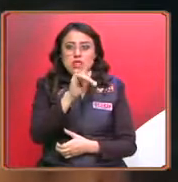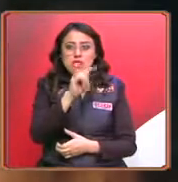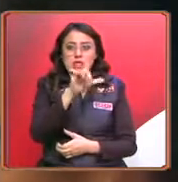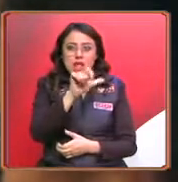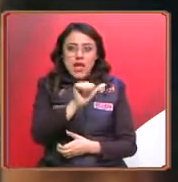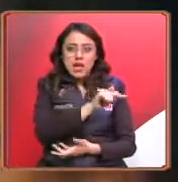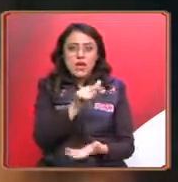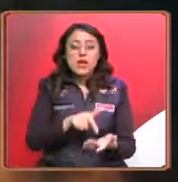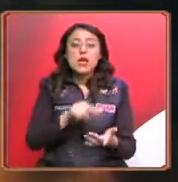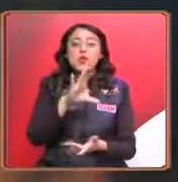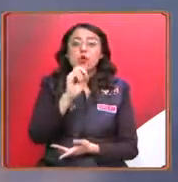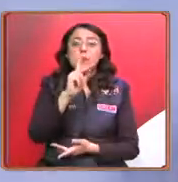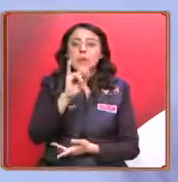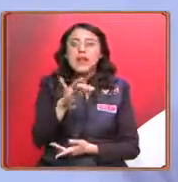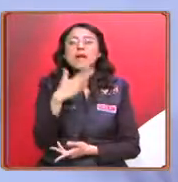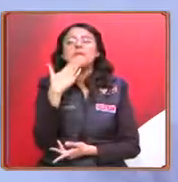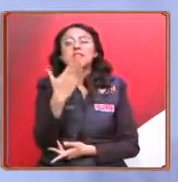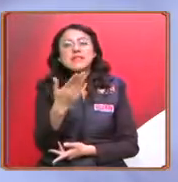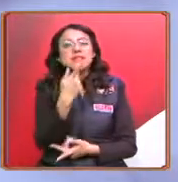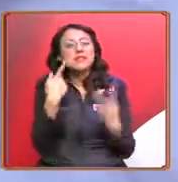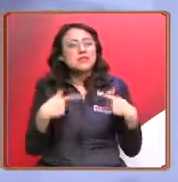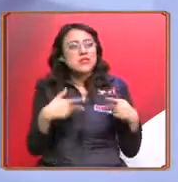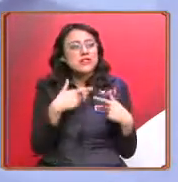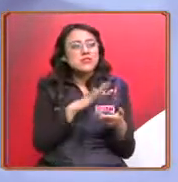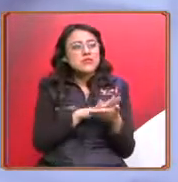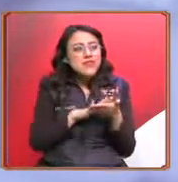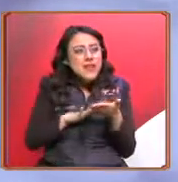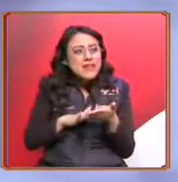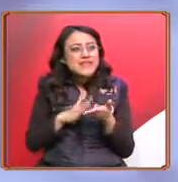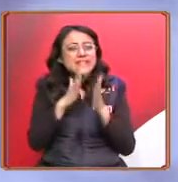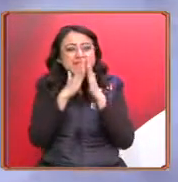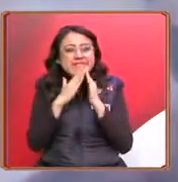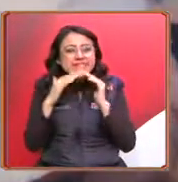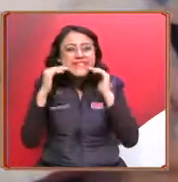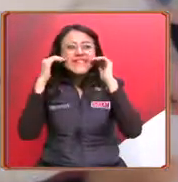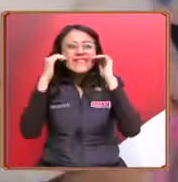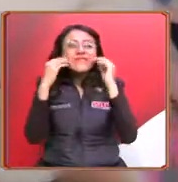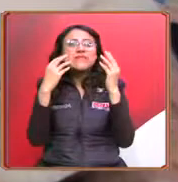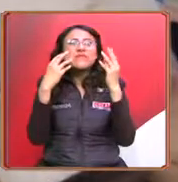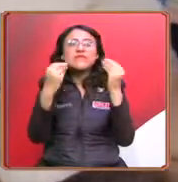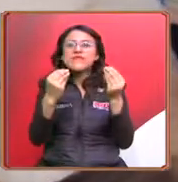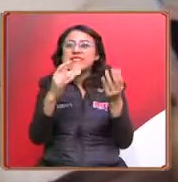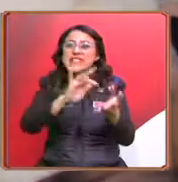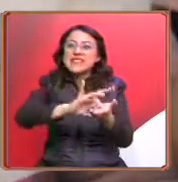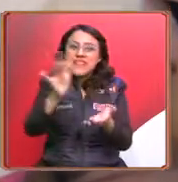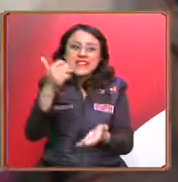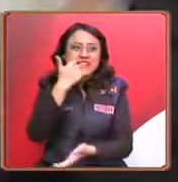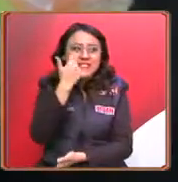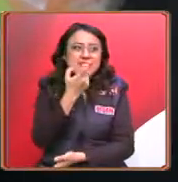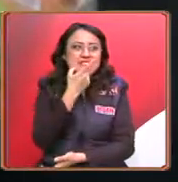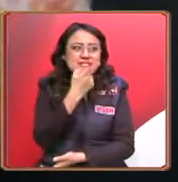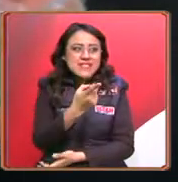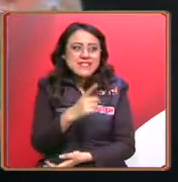estas habitan personas nobles y sencillas que con una sonrisa se muestran agradecidas.